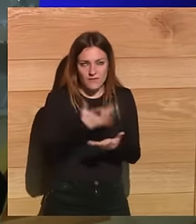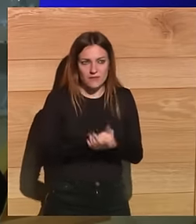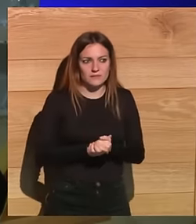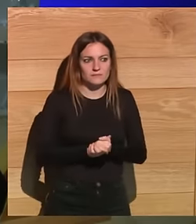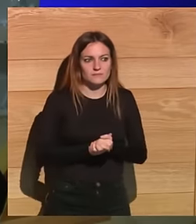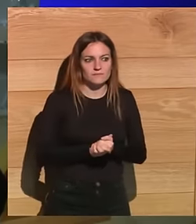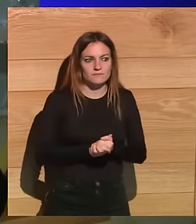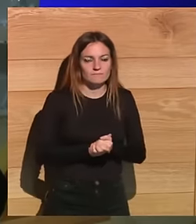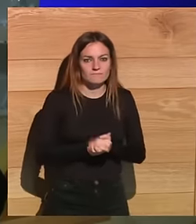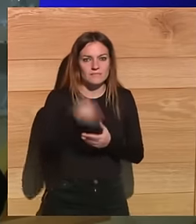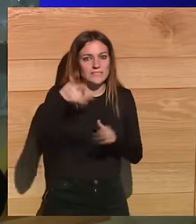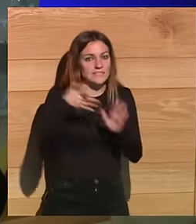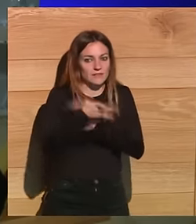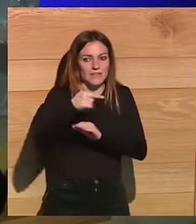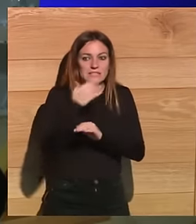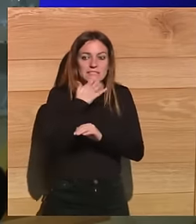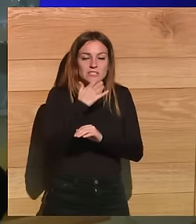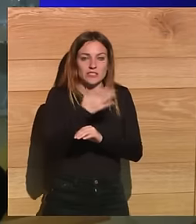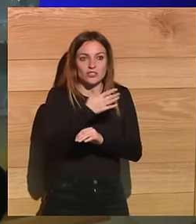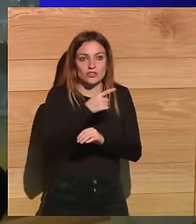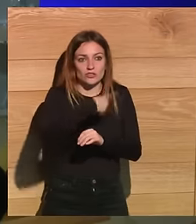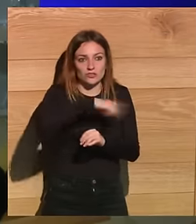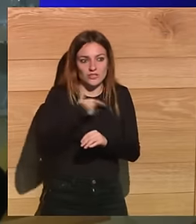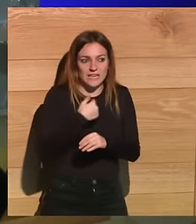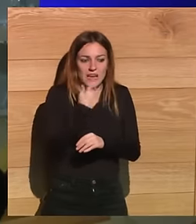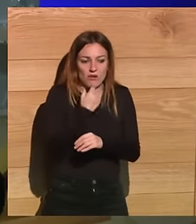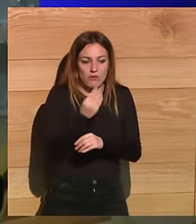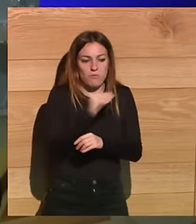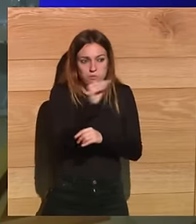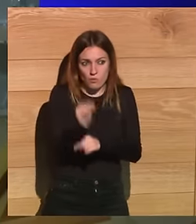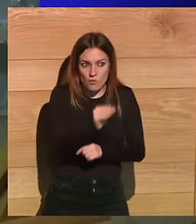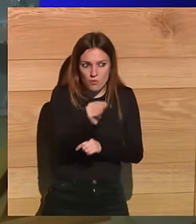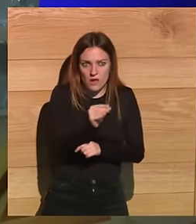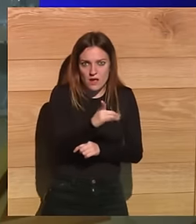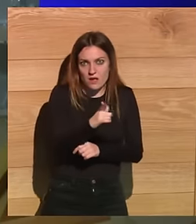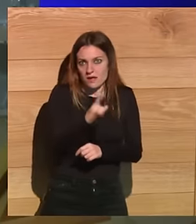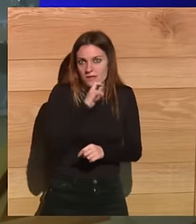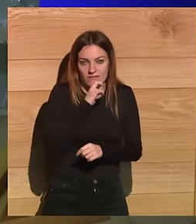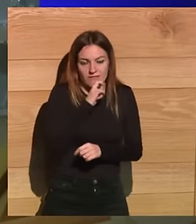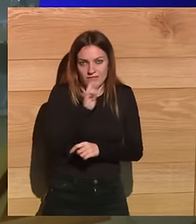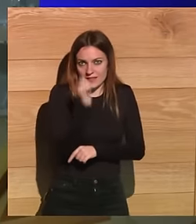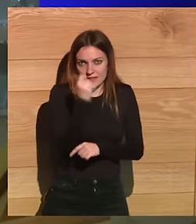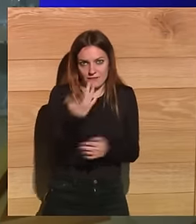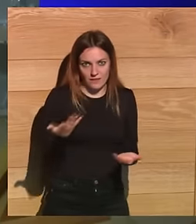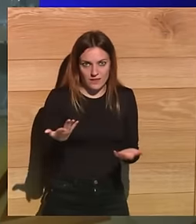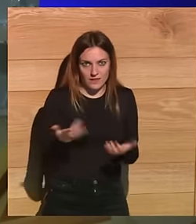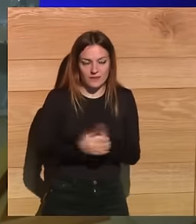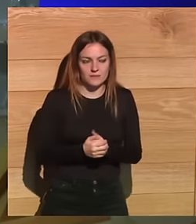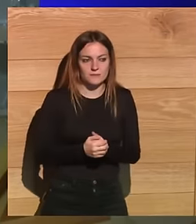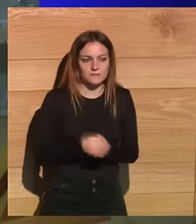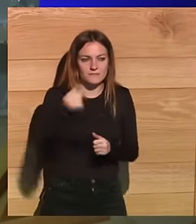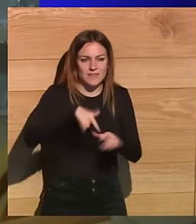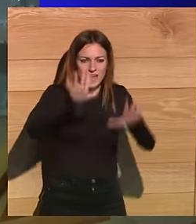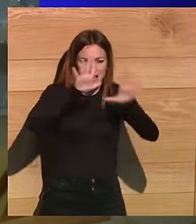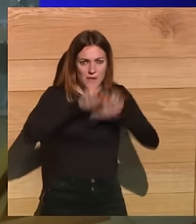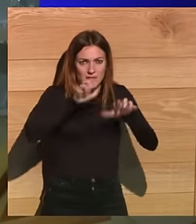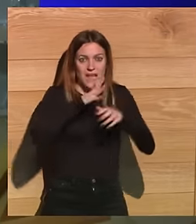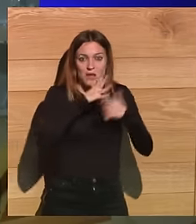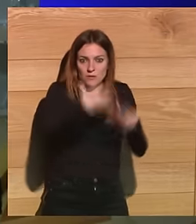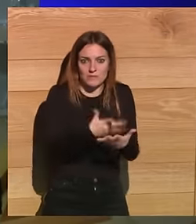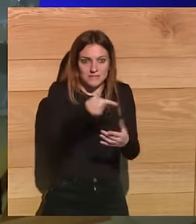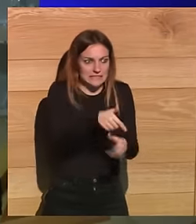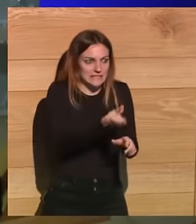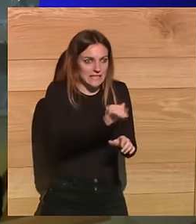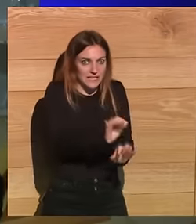más difícil. La cura probablemente se tenga que basar en la estimulación, en mejor aprendizaje. Es lo que tenemos ahora mismo.